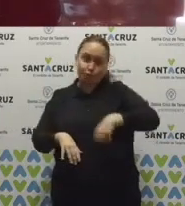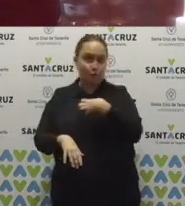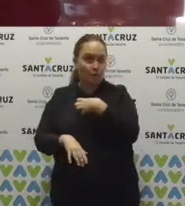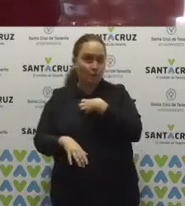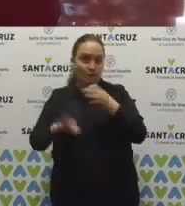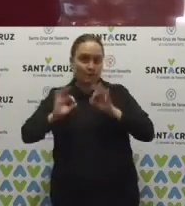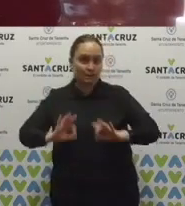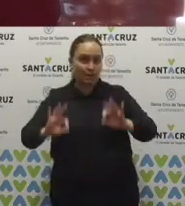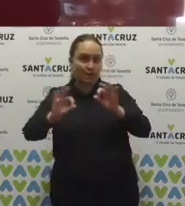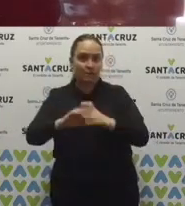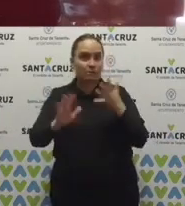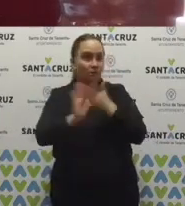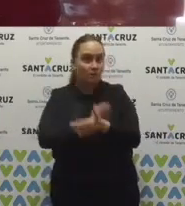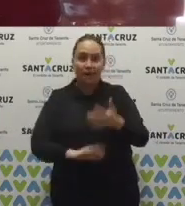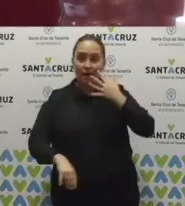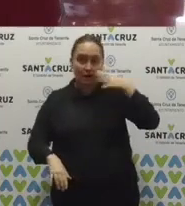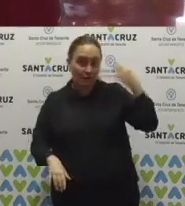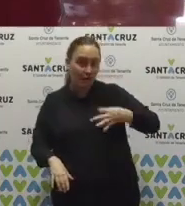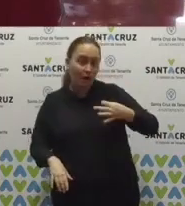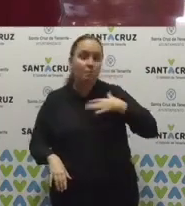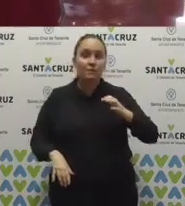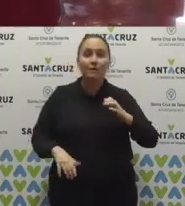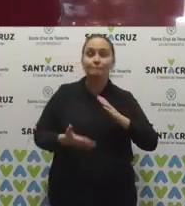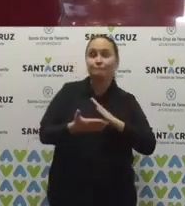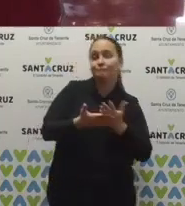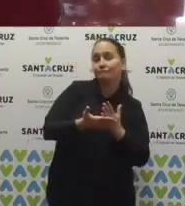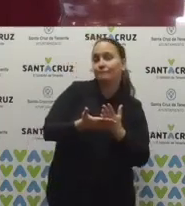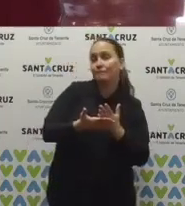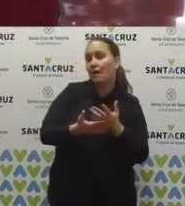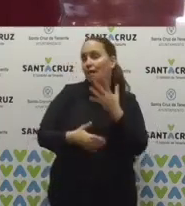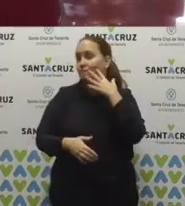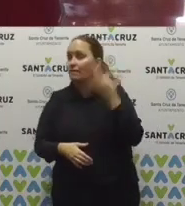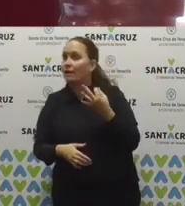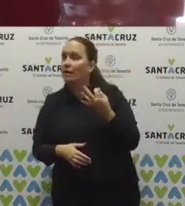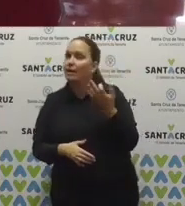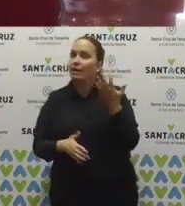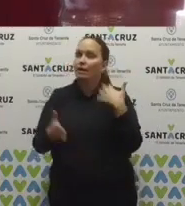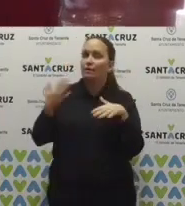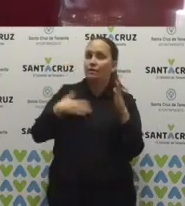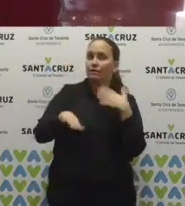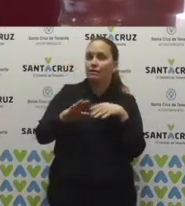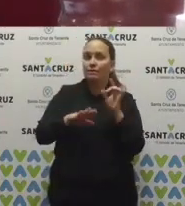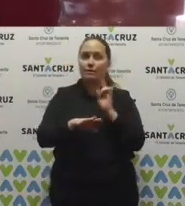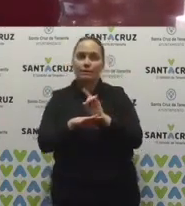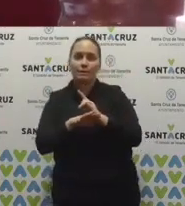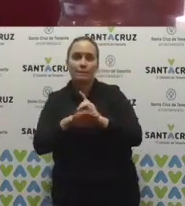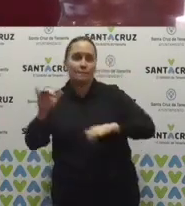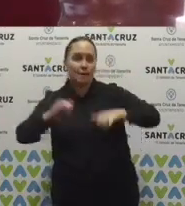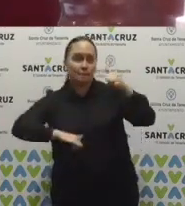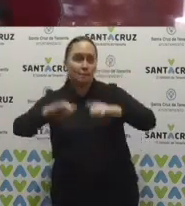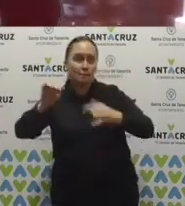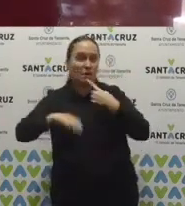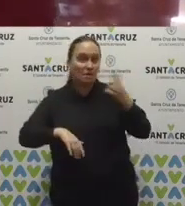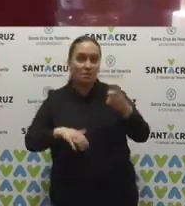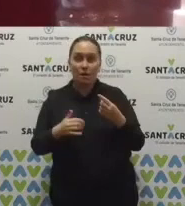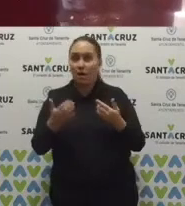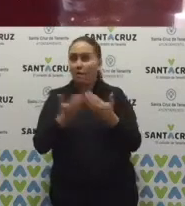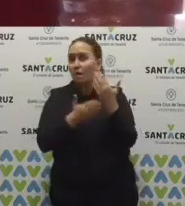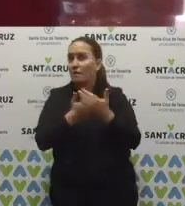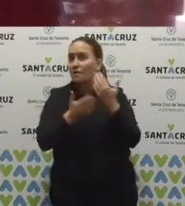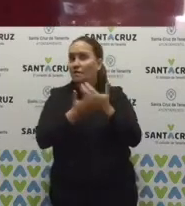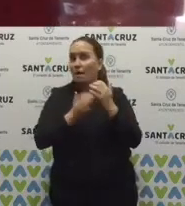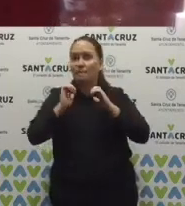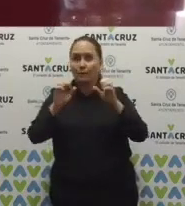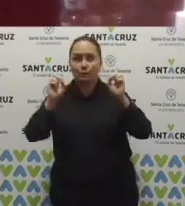y sería igual de media verdad y de manipulación que la de afirmar que llevamos no sé cuántos días simples un